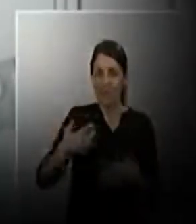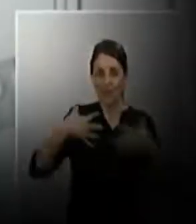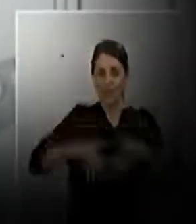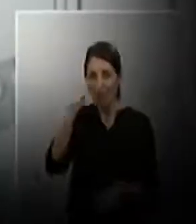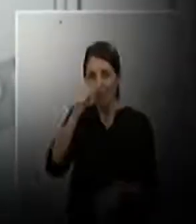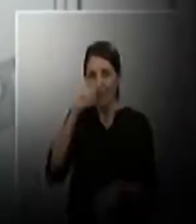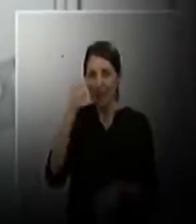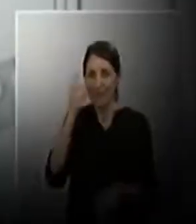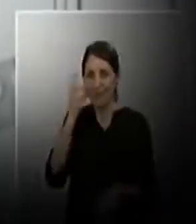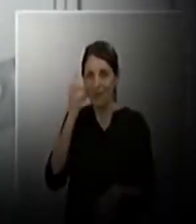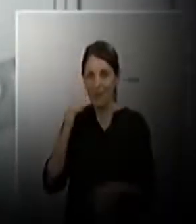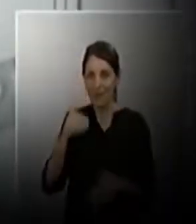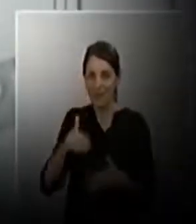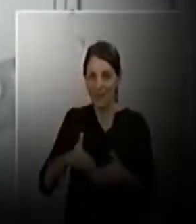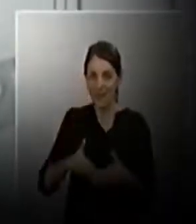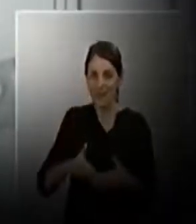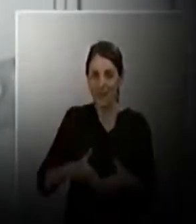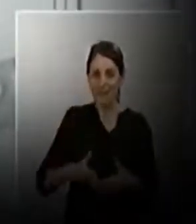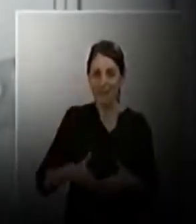Permítanme esta...